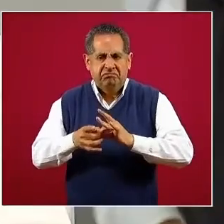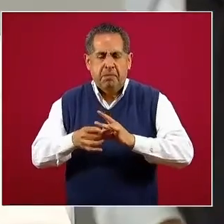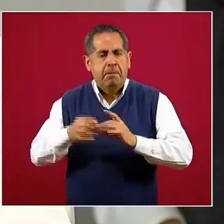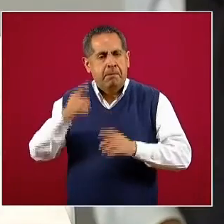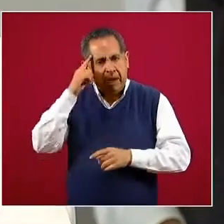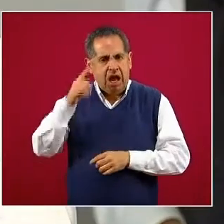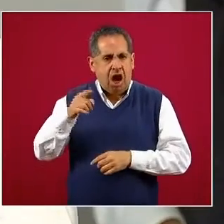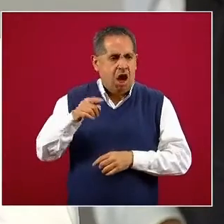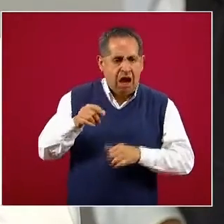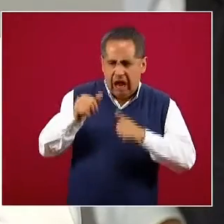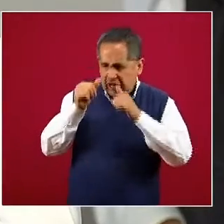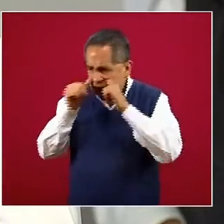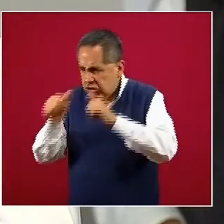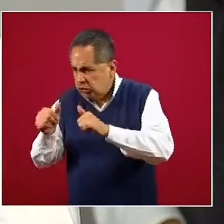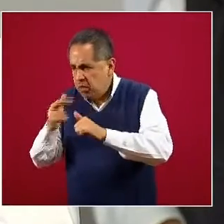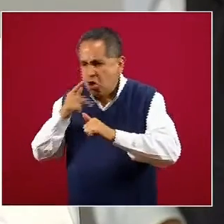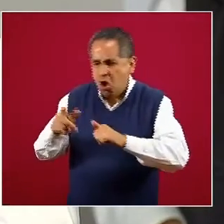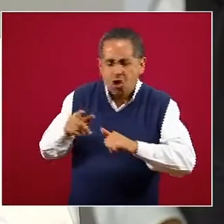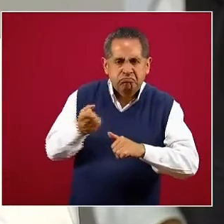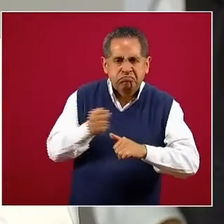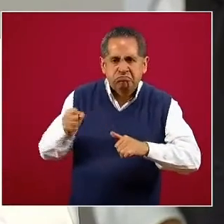que se oye mucho eco.